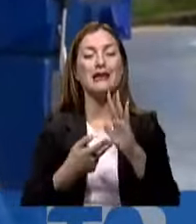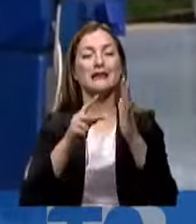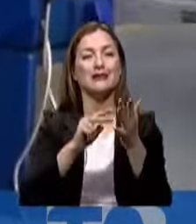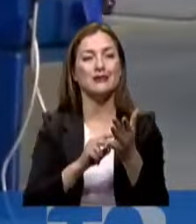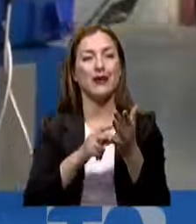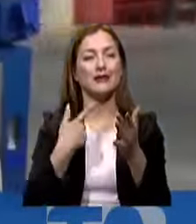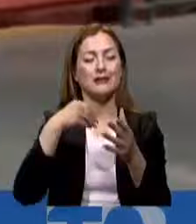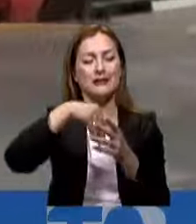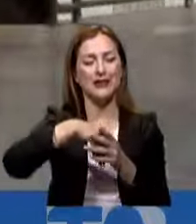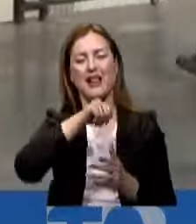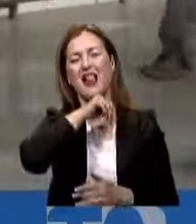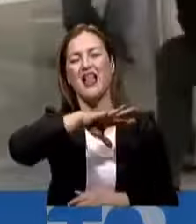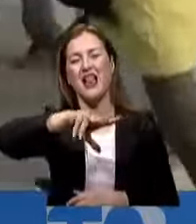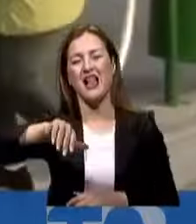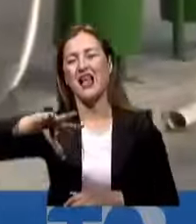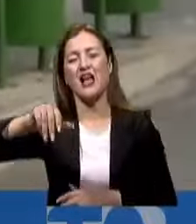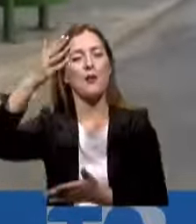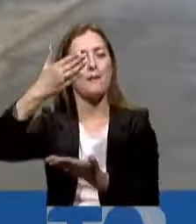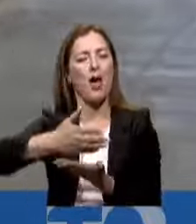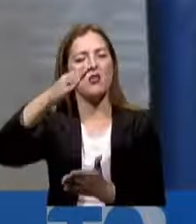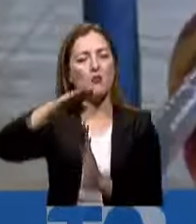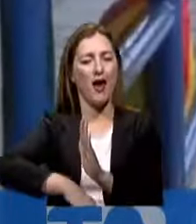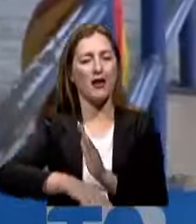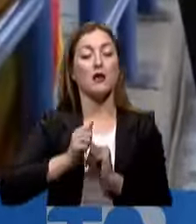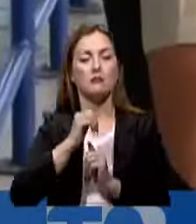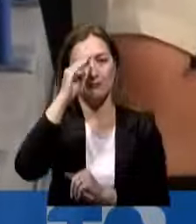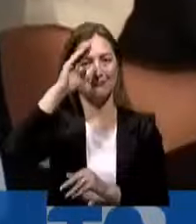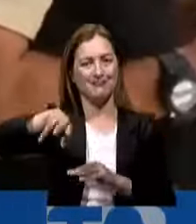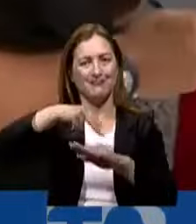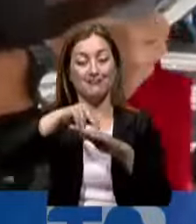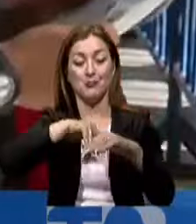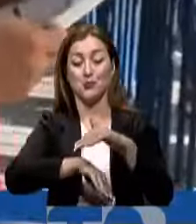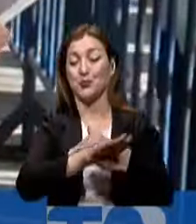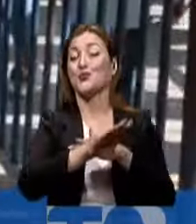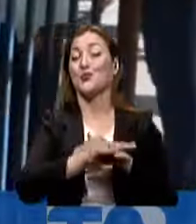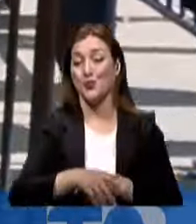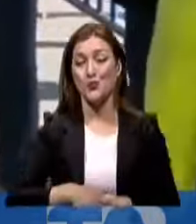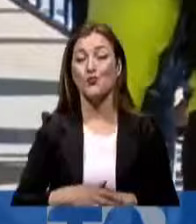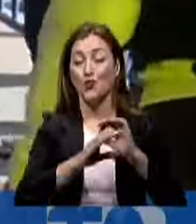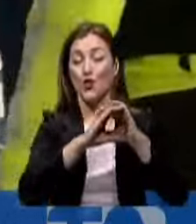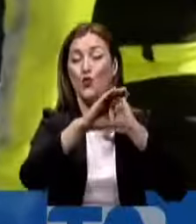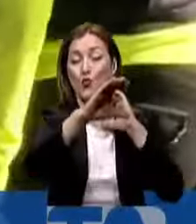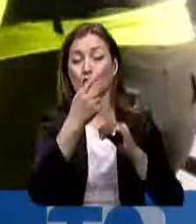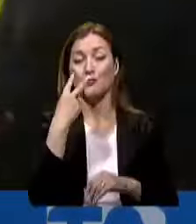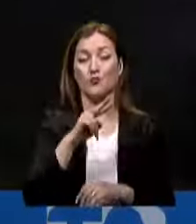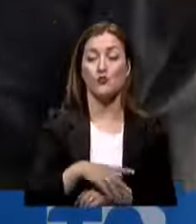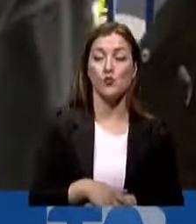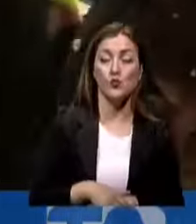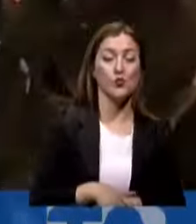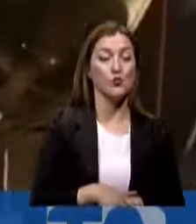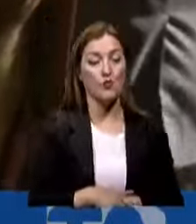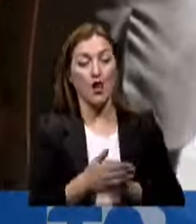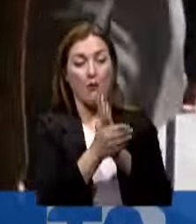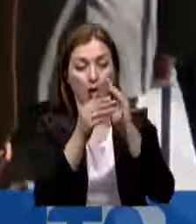estos eventos delictivos dentro de los transportes públicos, mediante el cual el personal policial ingresará al transporte, a los buses, y realizará ciertas